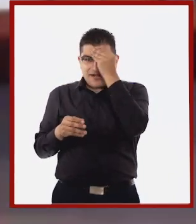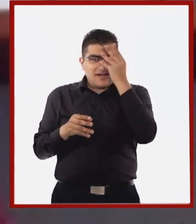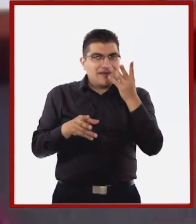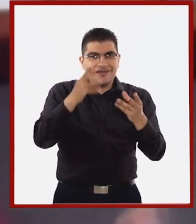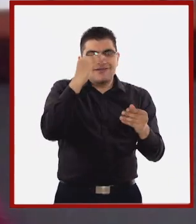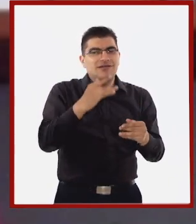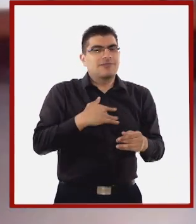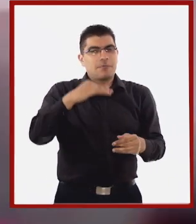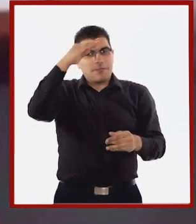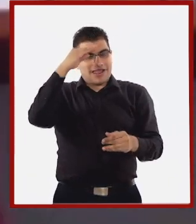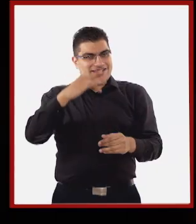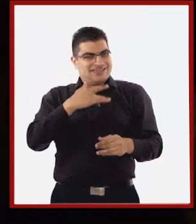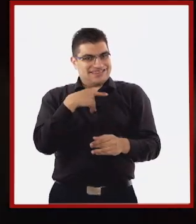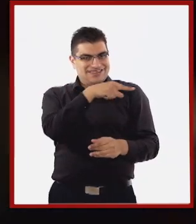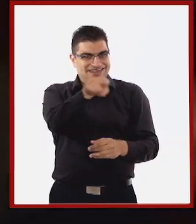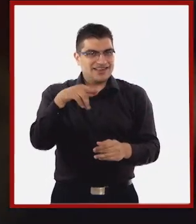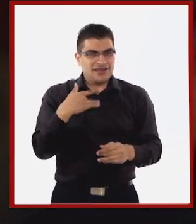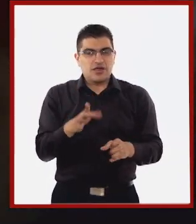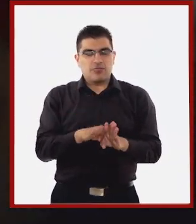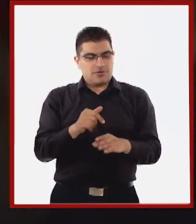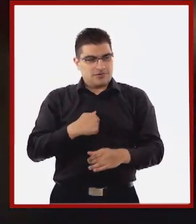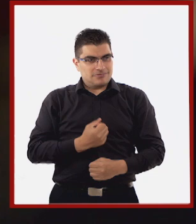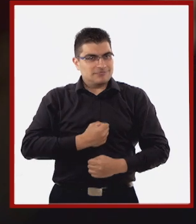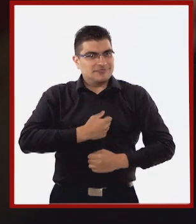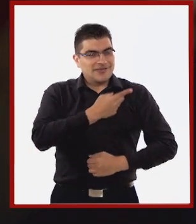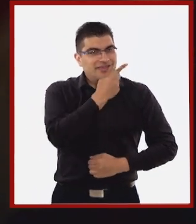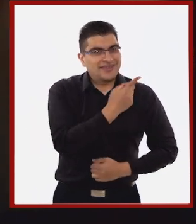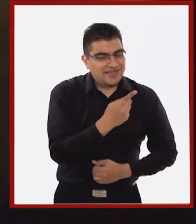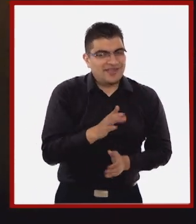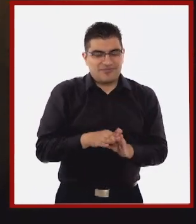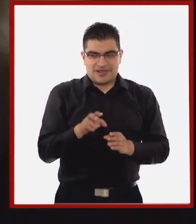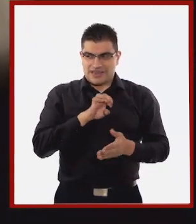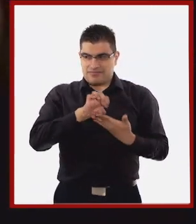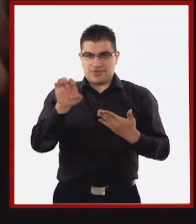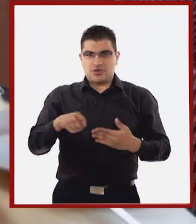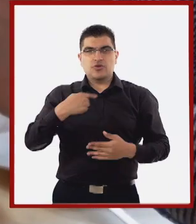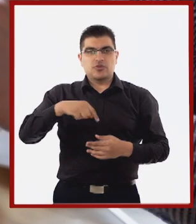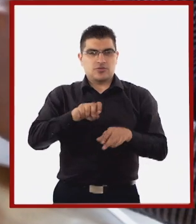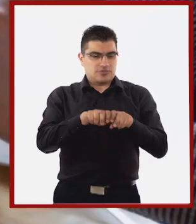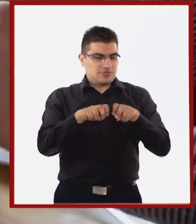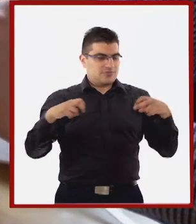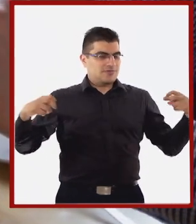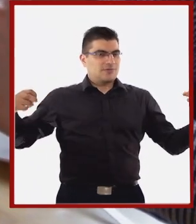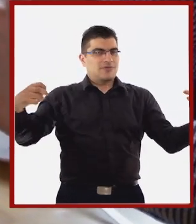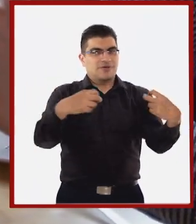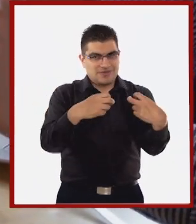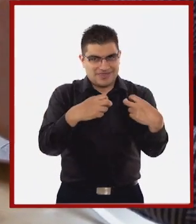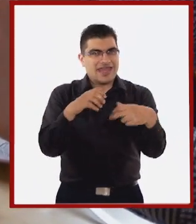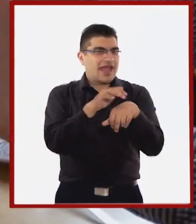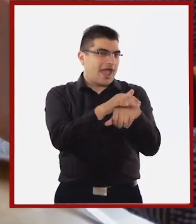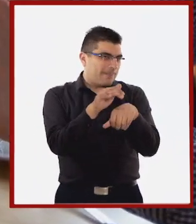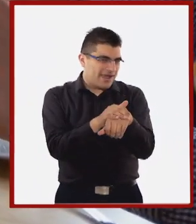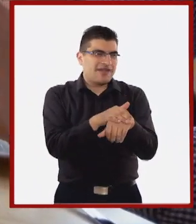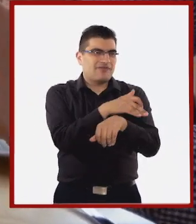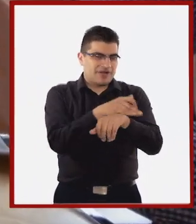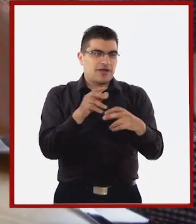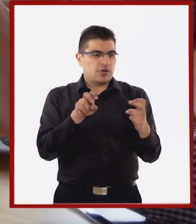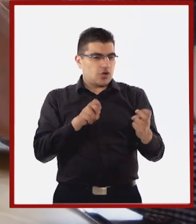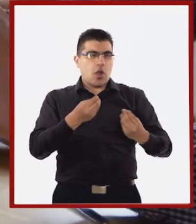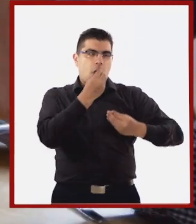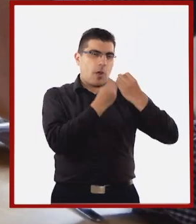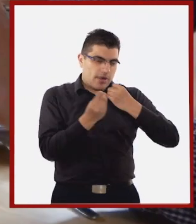lo que sentimos, lo que pensamos cuando vamos al cine, cuando nos sentamos a comer con amigos o con la familia, cuando